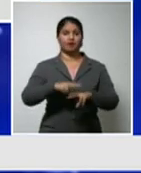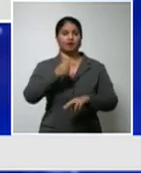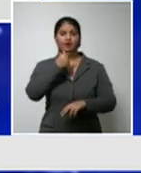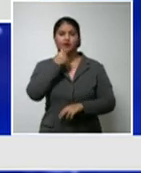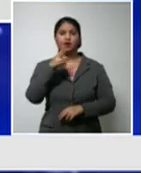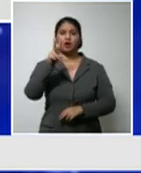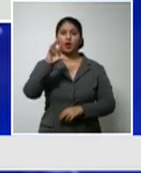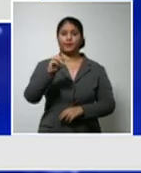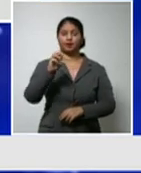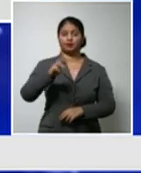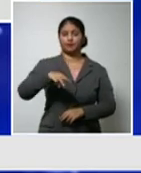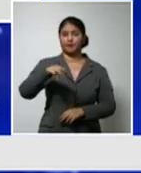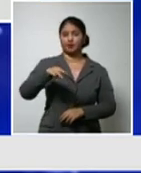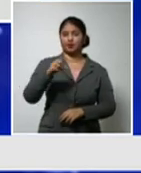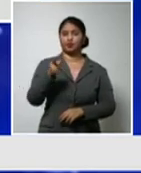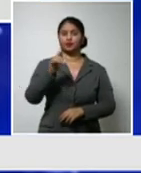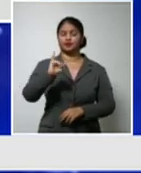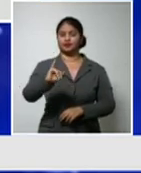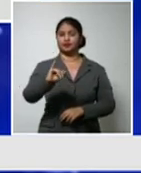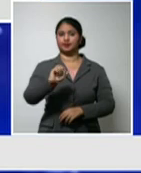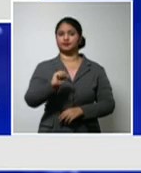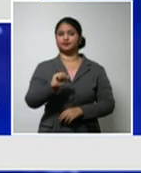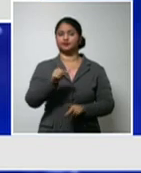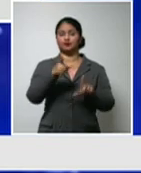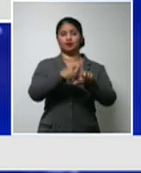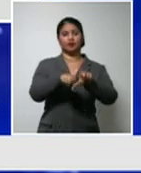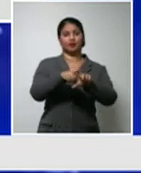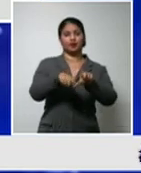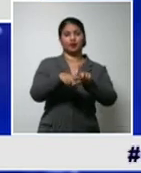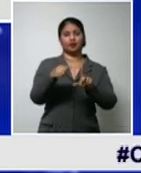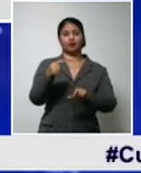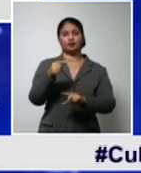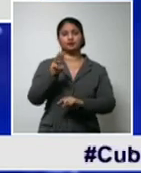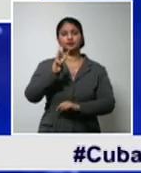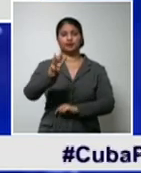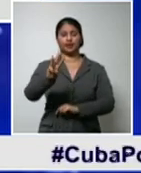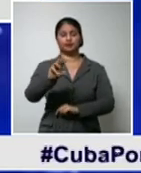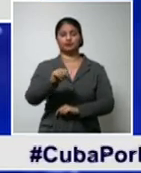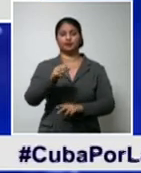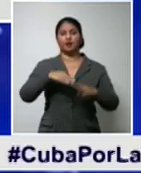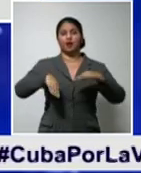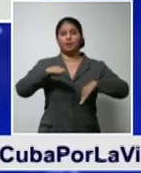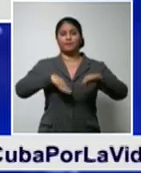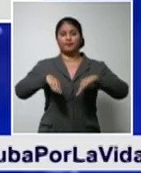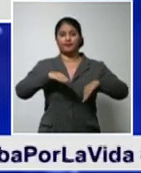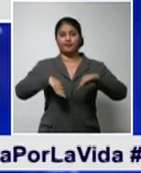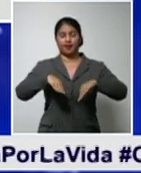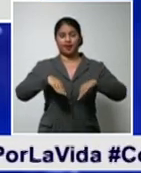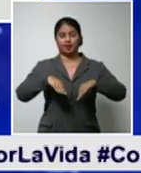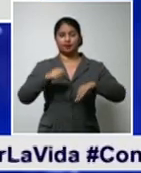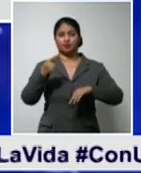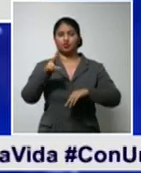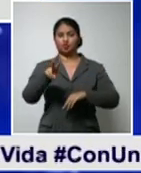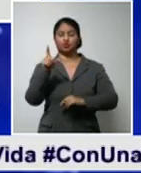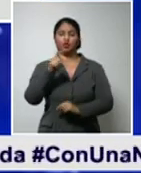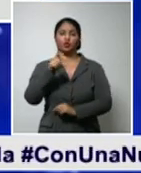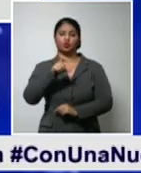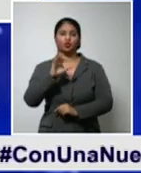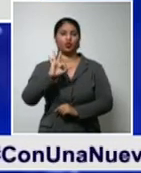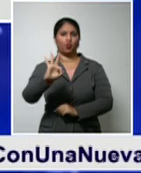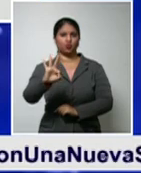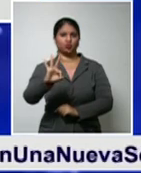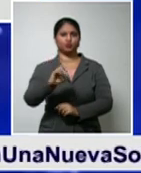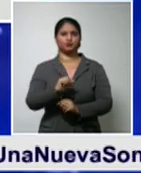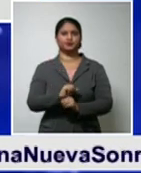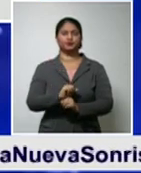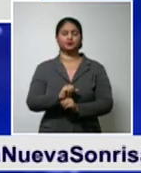Marianao 16, Regla 13, Playa 12 y Cotorro 8. Insisto,